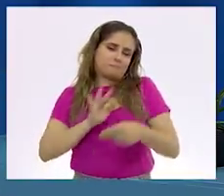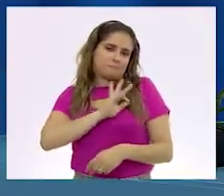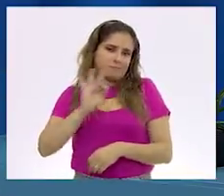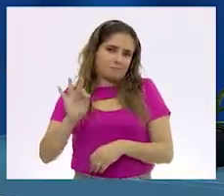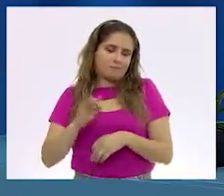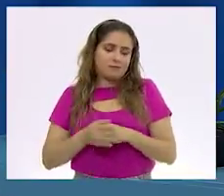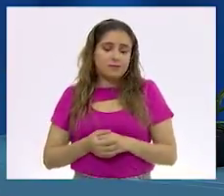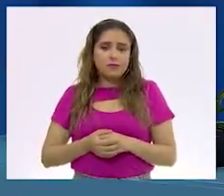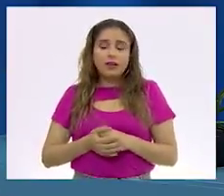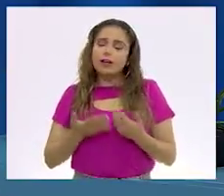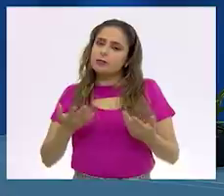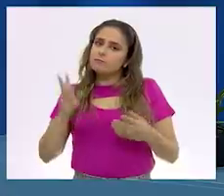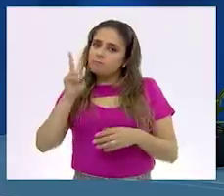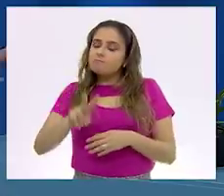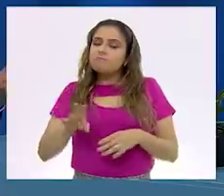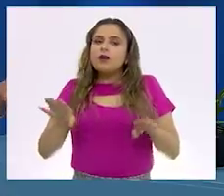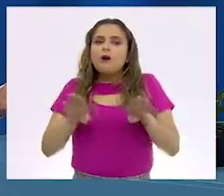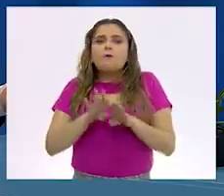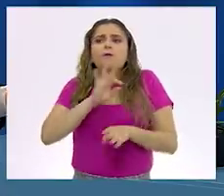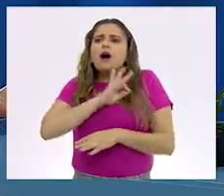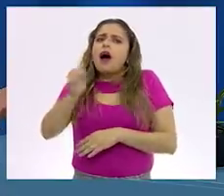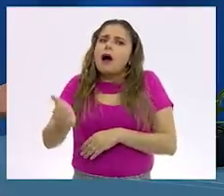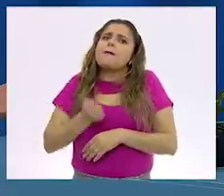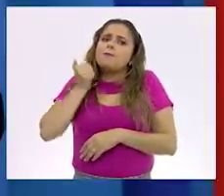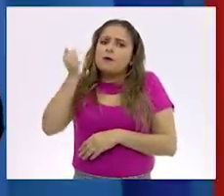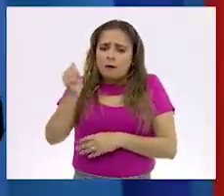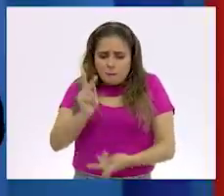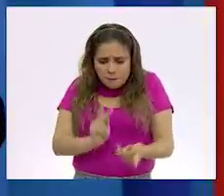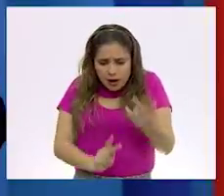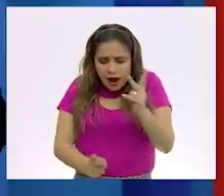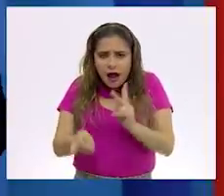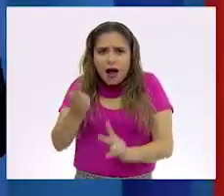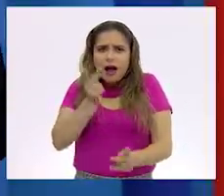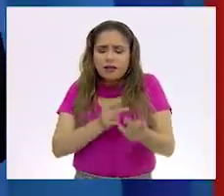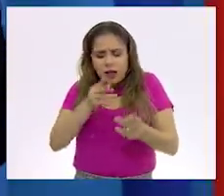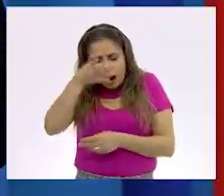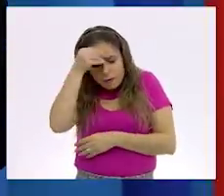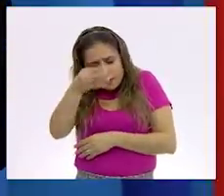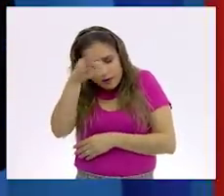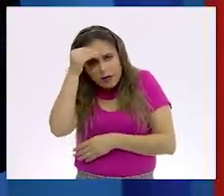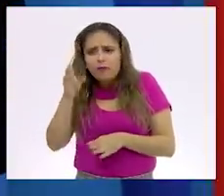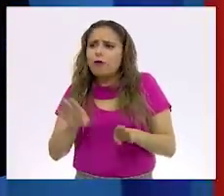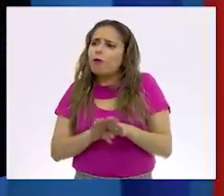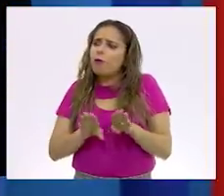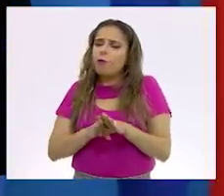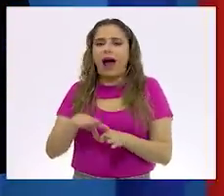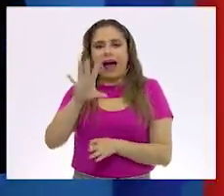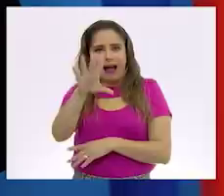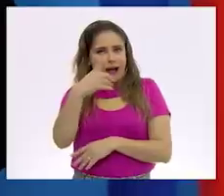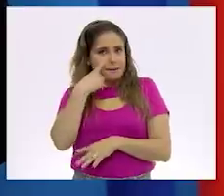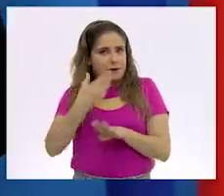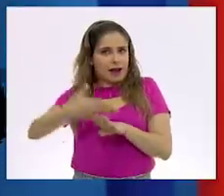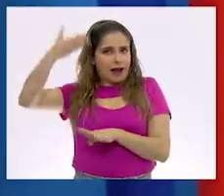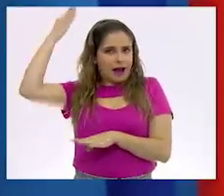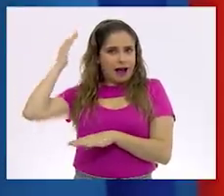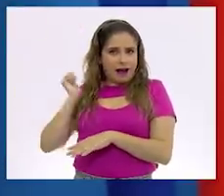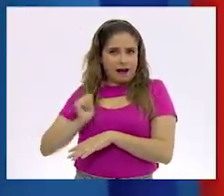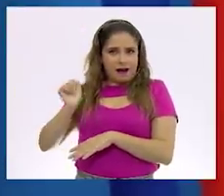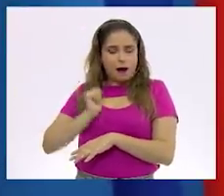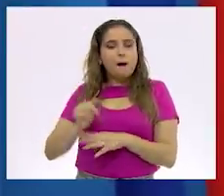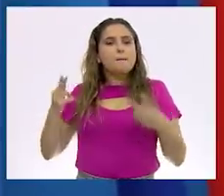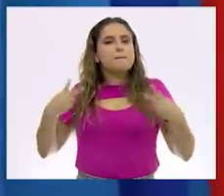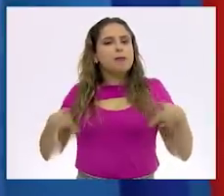aprovechar el conocimiento sobre la reproducción de las plantas? Desde hace mucho tiempo, los seres humanos han observado y